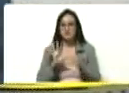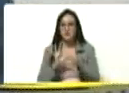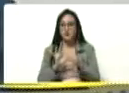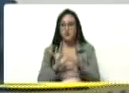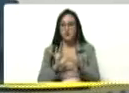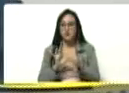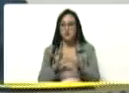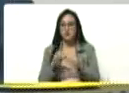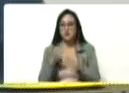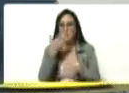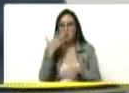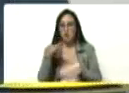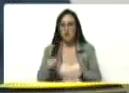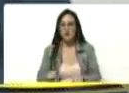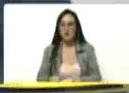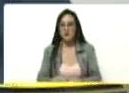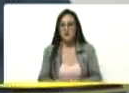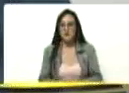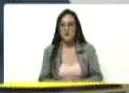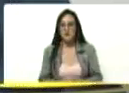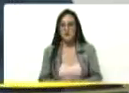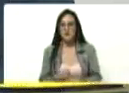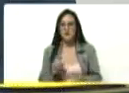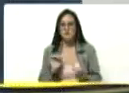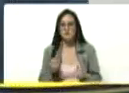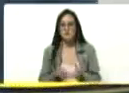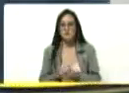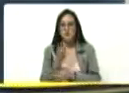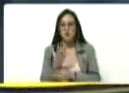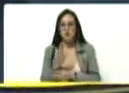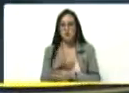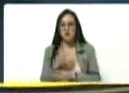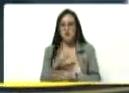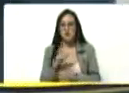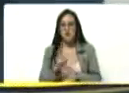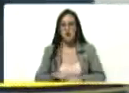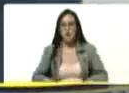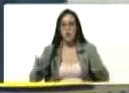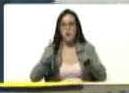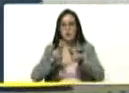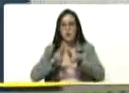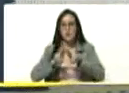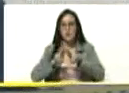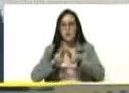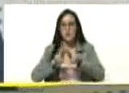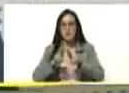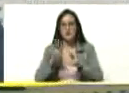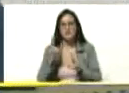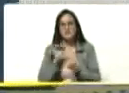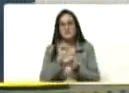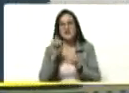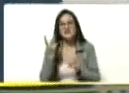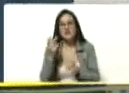colonialistas cuando se creó Naciones Unidas después de la Segunda Guerra